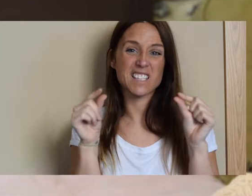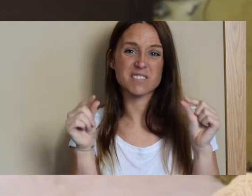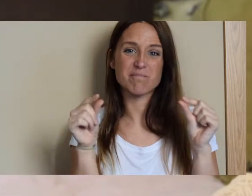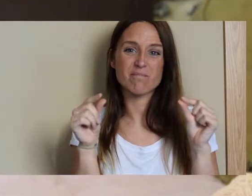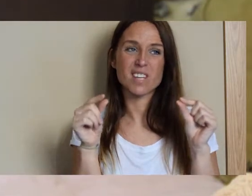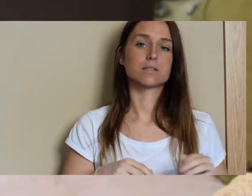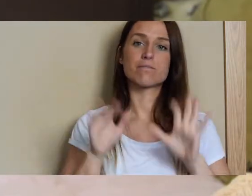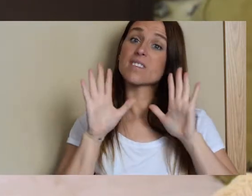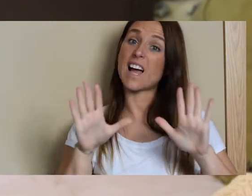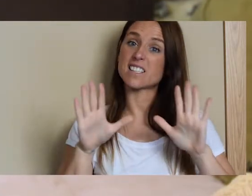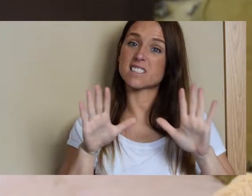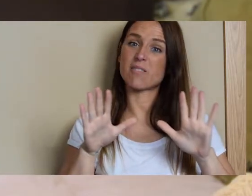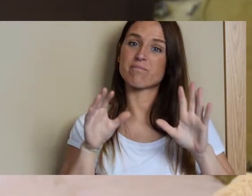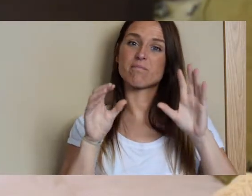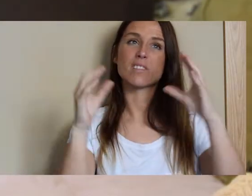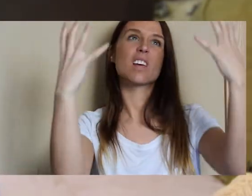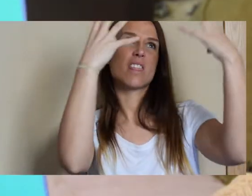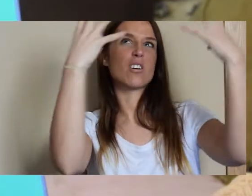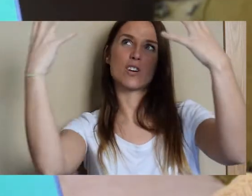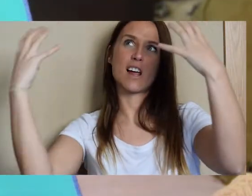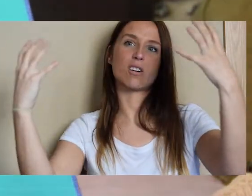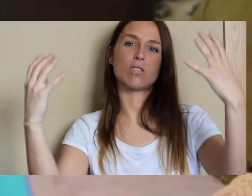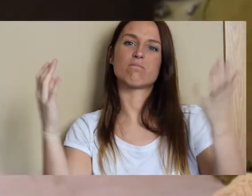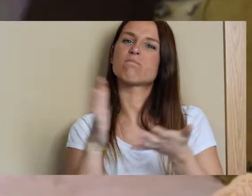esto. Me gusta mucho.